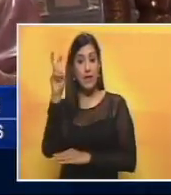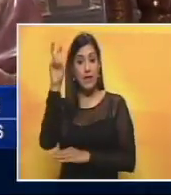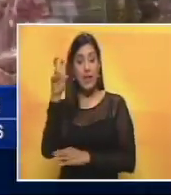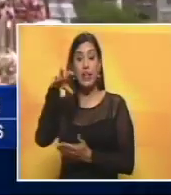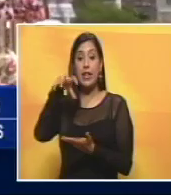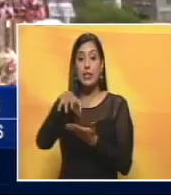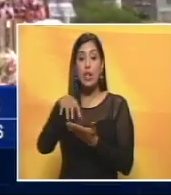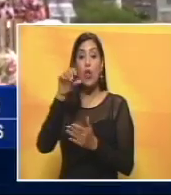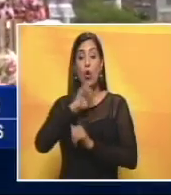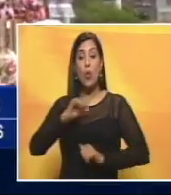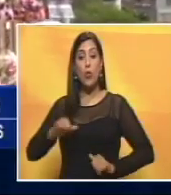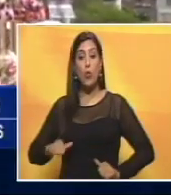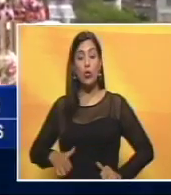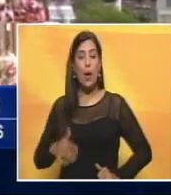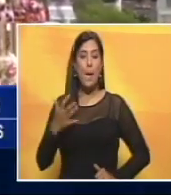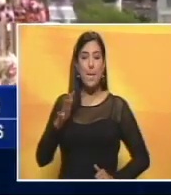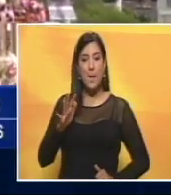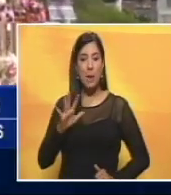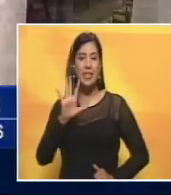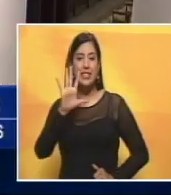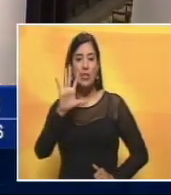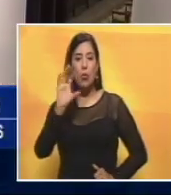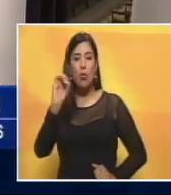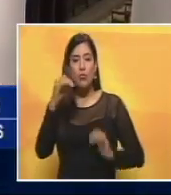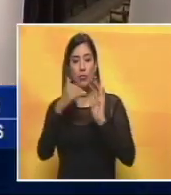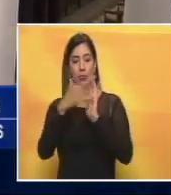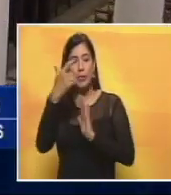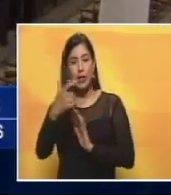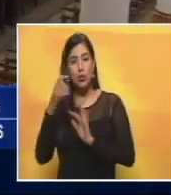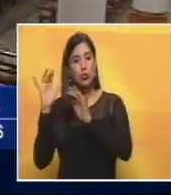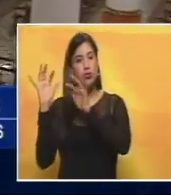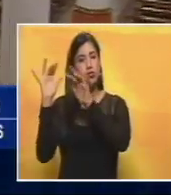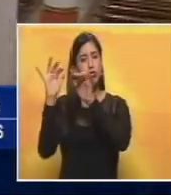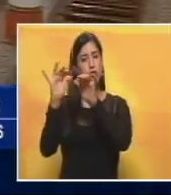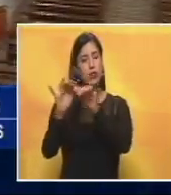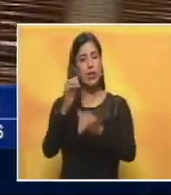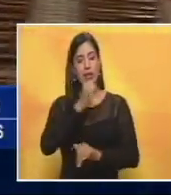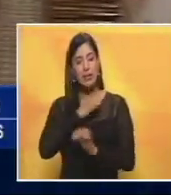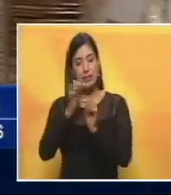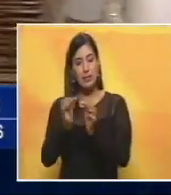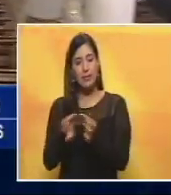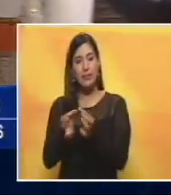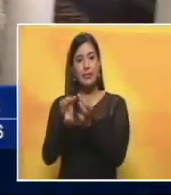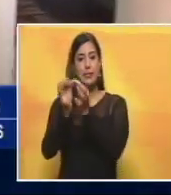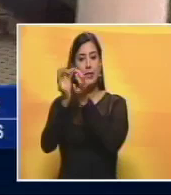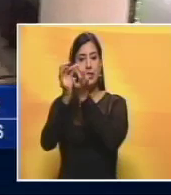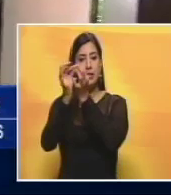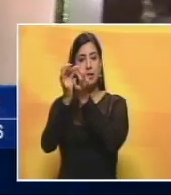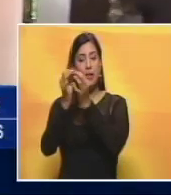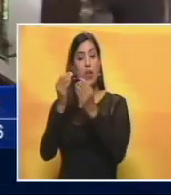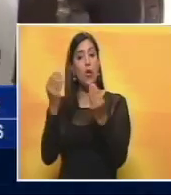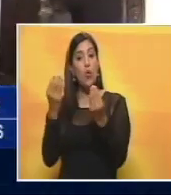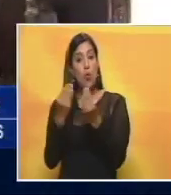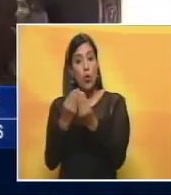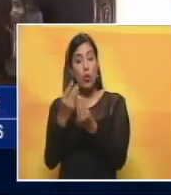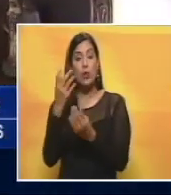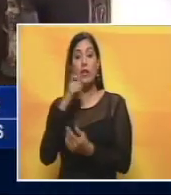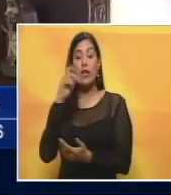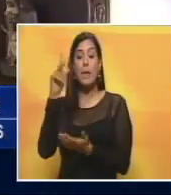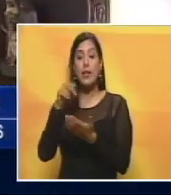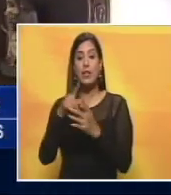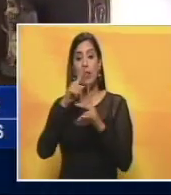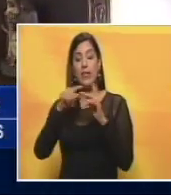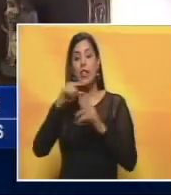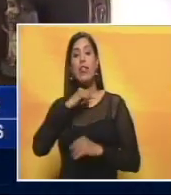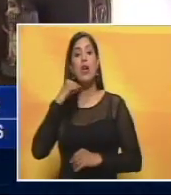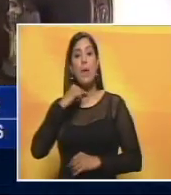viernes en el estado portugués alrededor de 50.000 personas acudan a una misa central con la presencia de